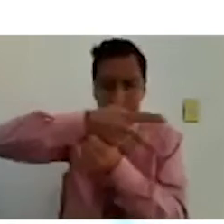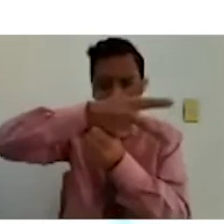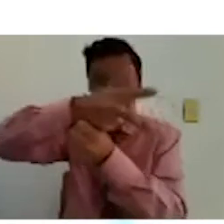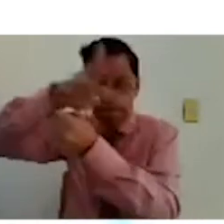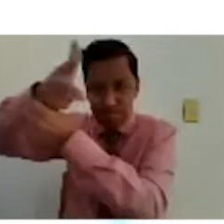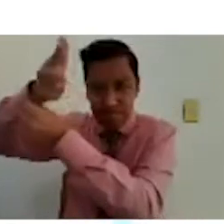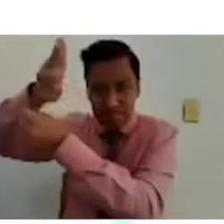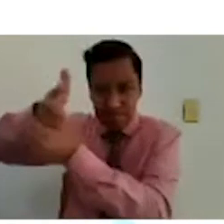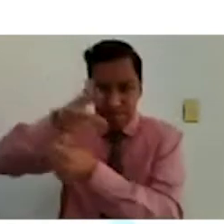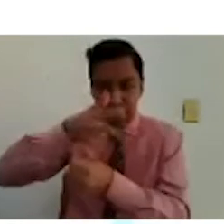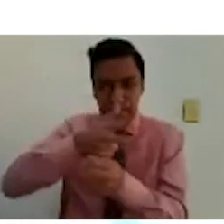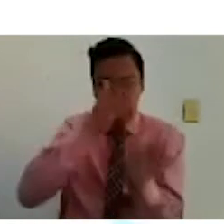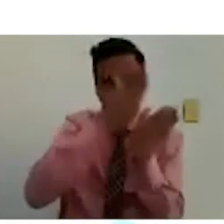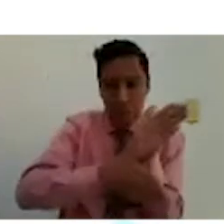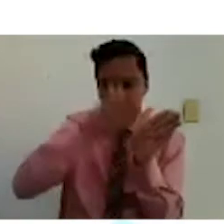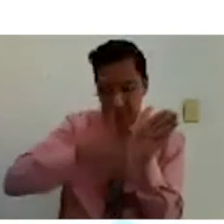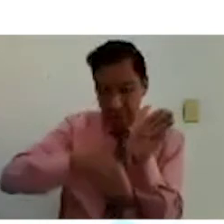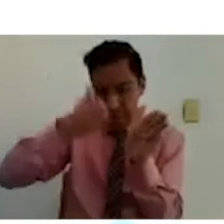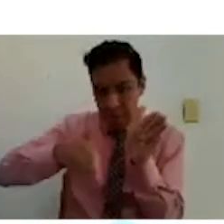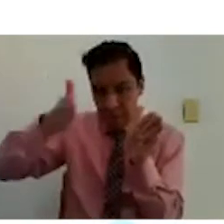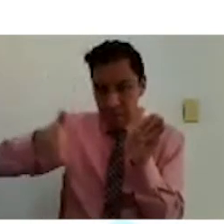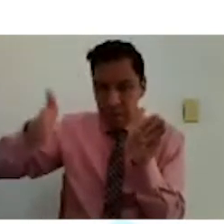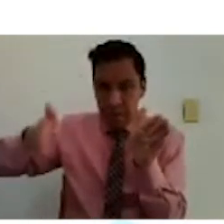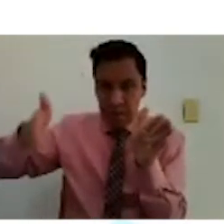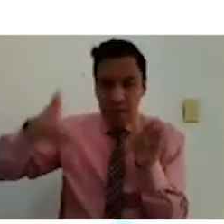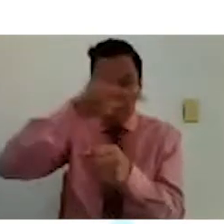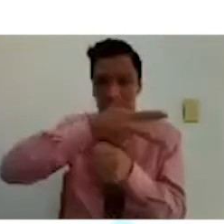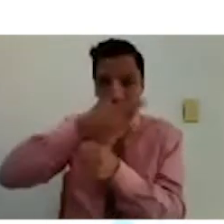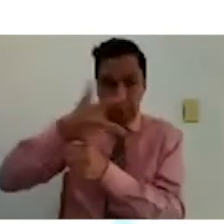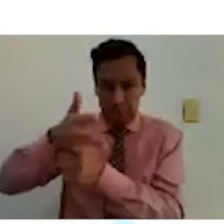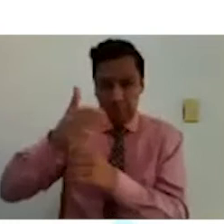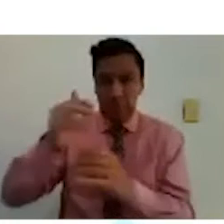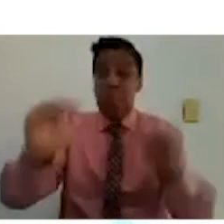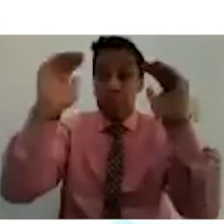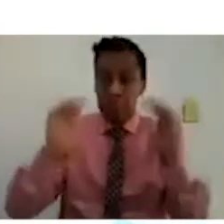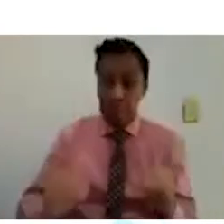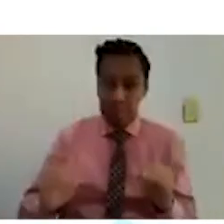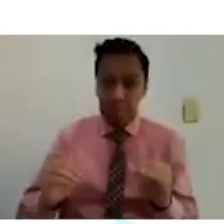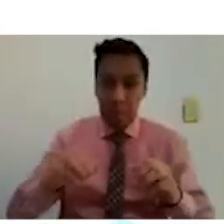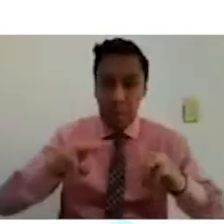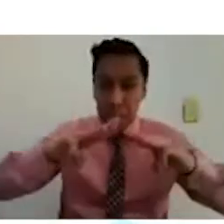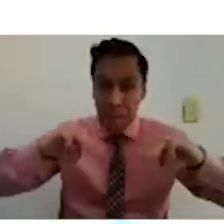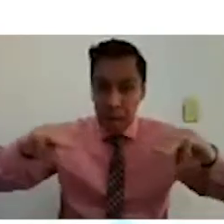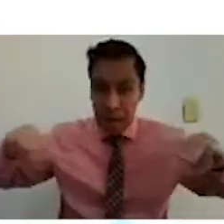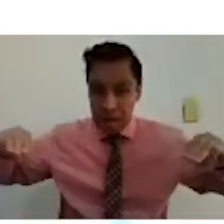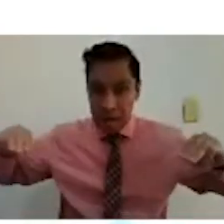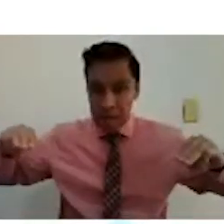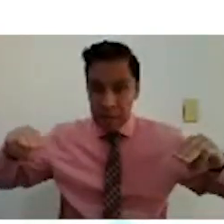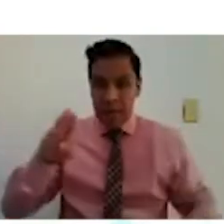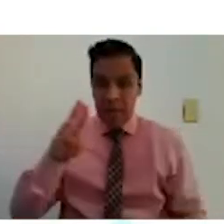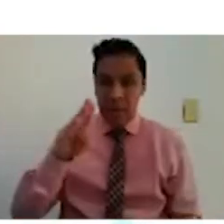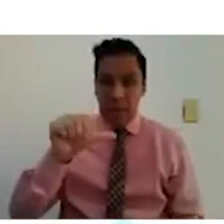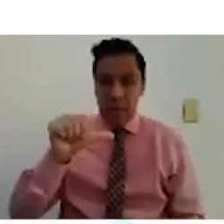que iba como fraccionada. Luego ya en el mar Báltico se filmaron las escenas del